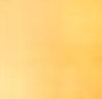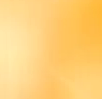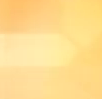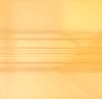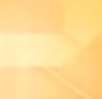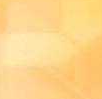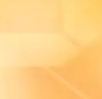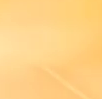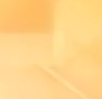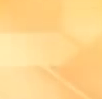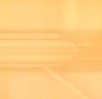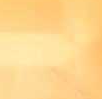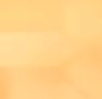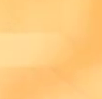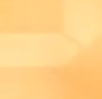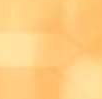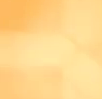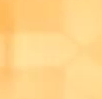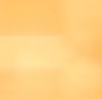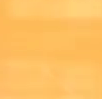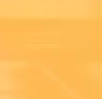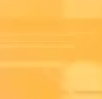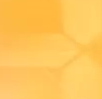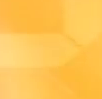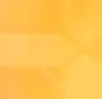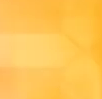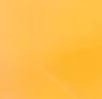Continúa La Pauta de Hoy.